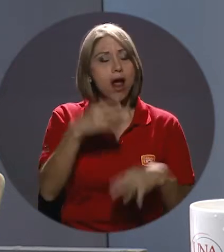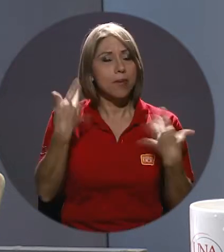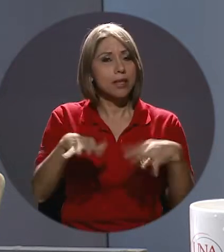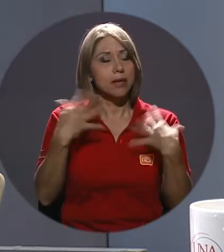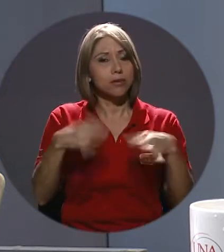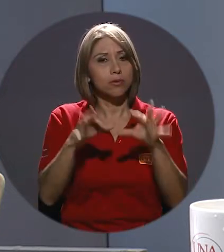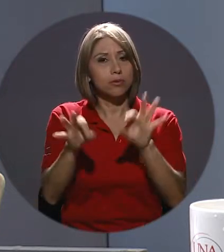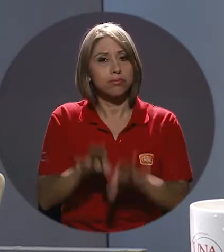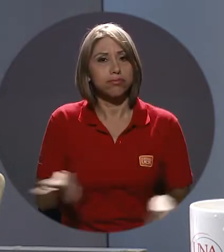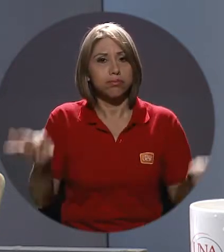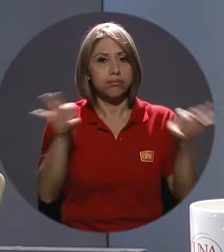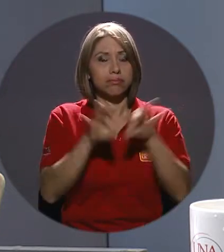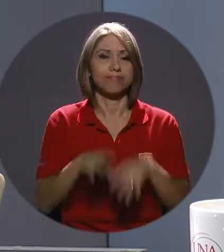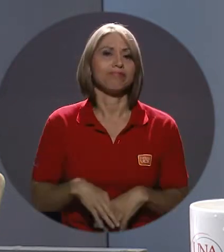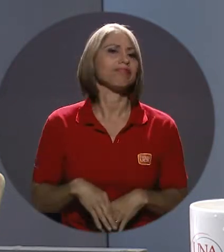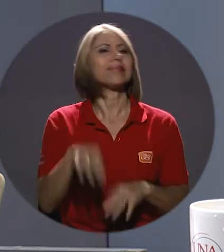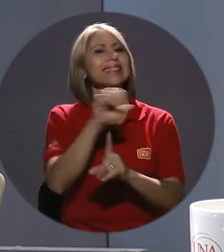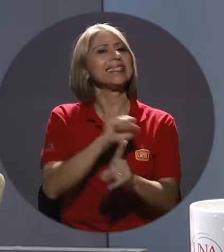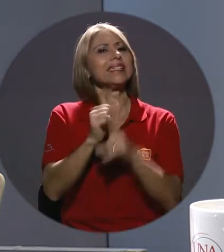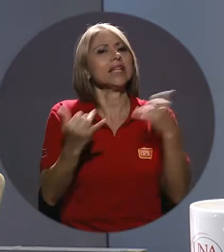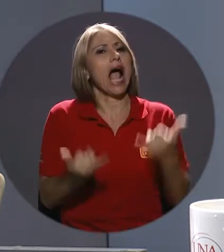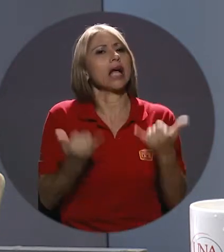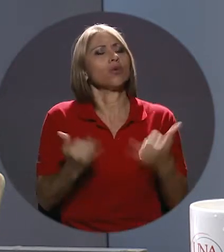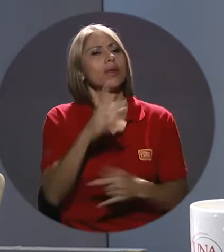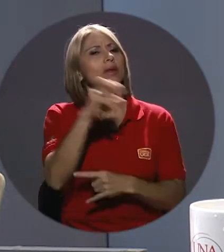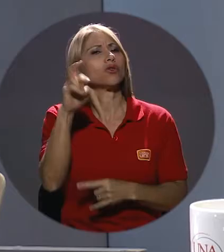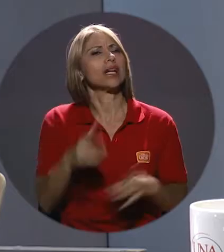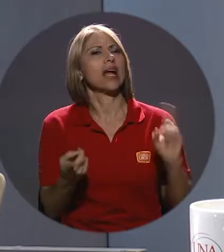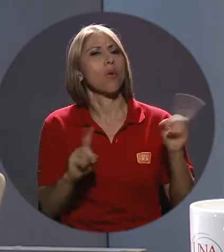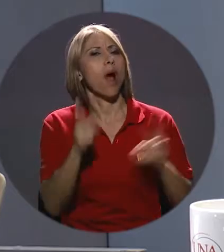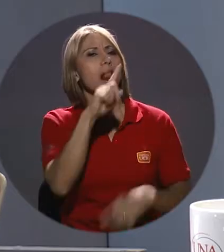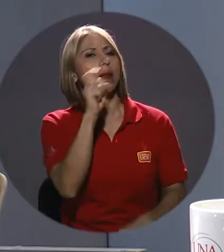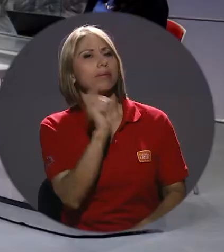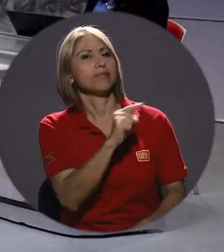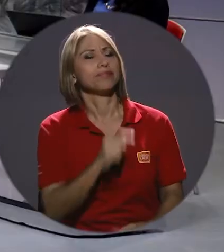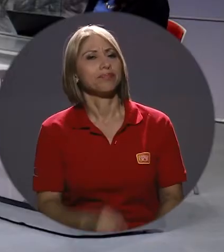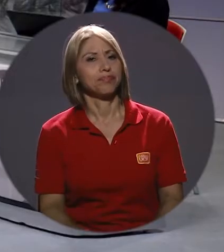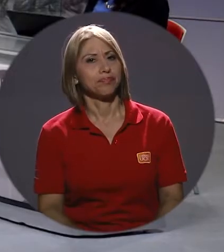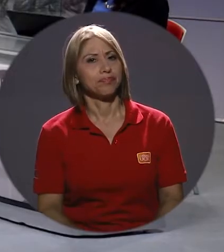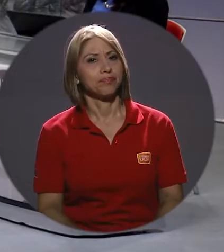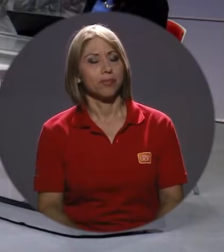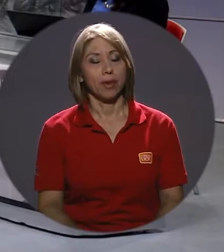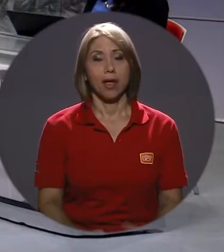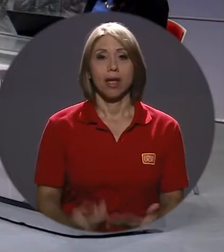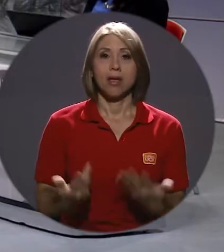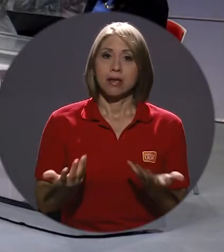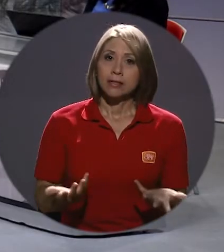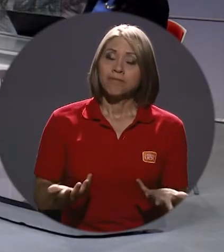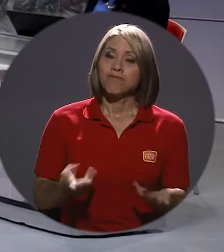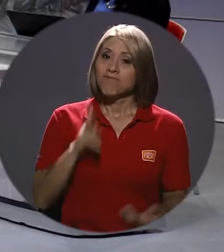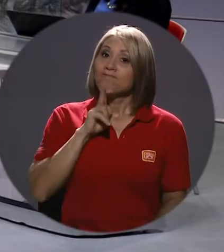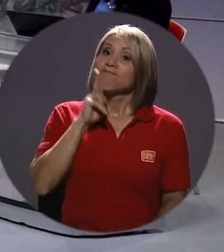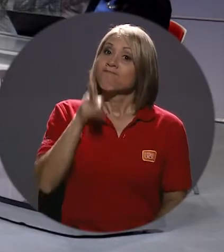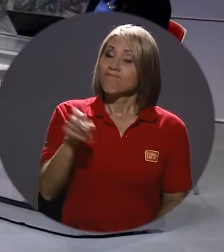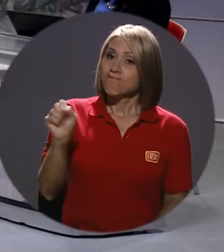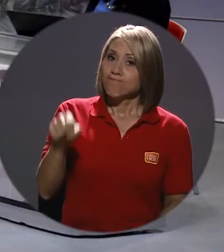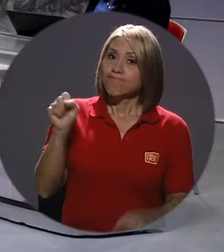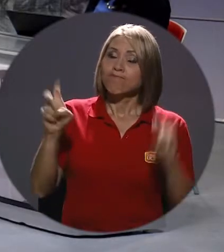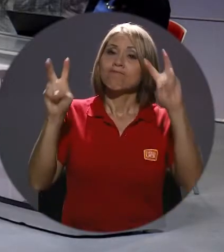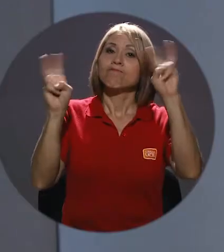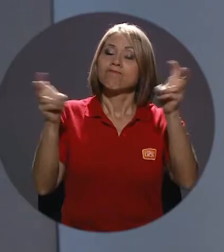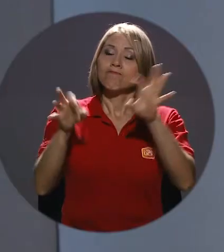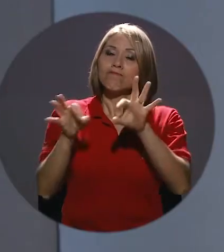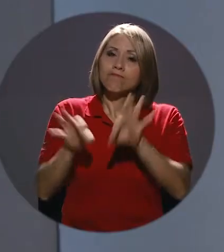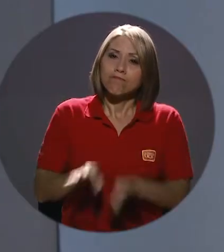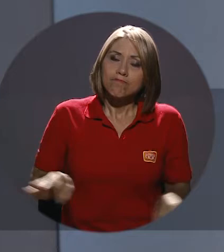realmente importante. ¿Cuál es la situación actual del país en esta materia, Roxana? Bueno, en realidad sí es un